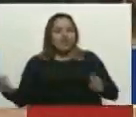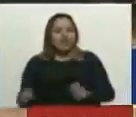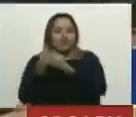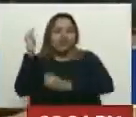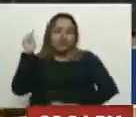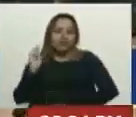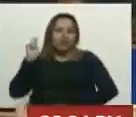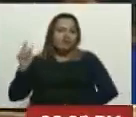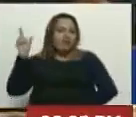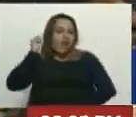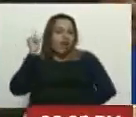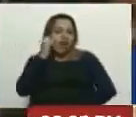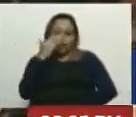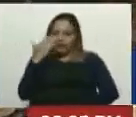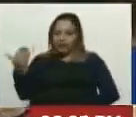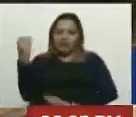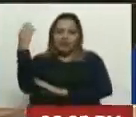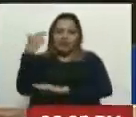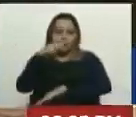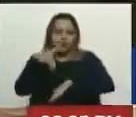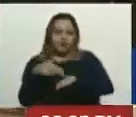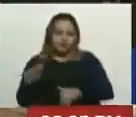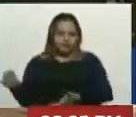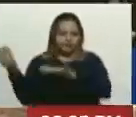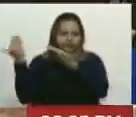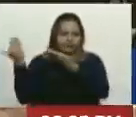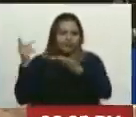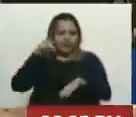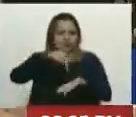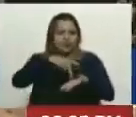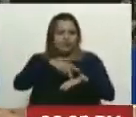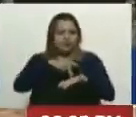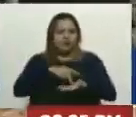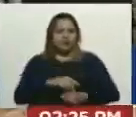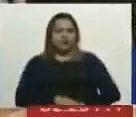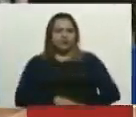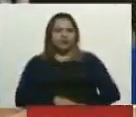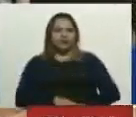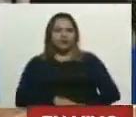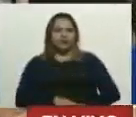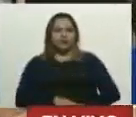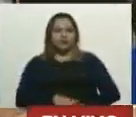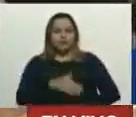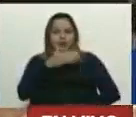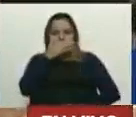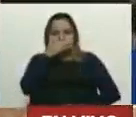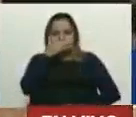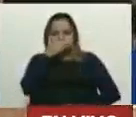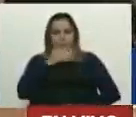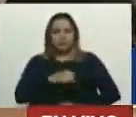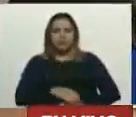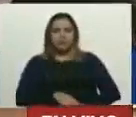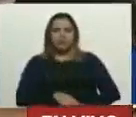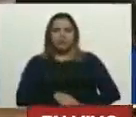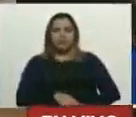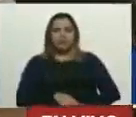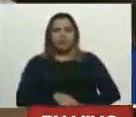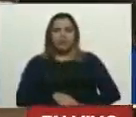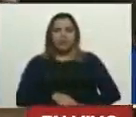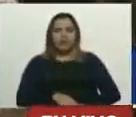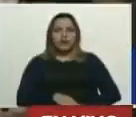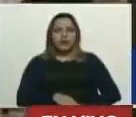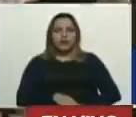diputadas de la Asamblea Nacional. Escuchemos la intervención de una de las participantes en esta consulta pública. Pero ya